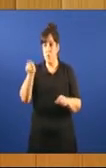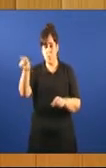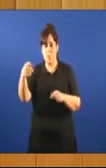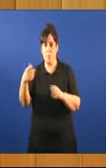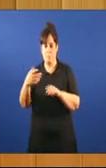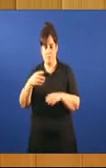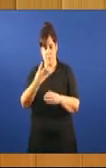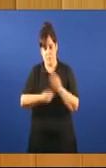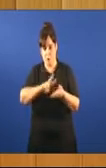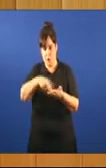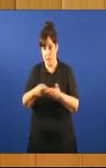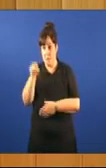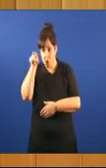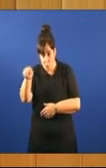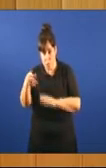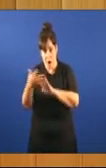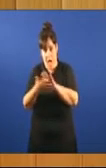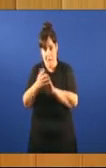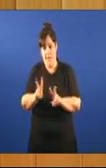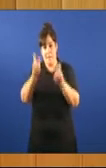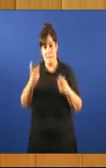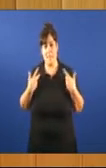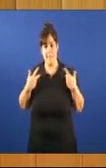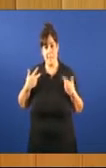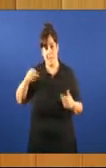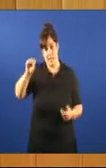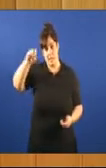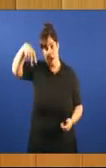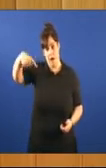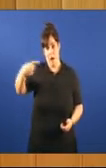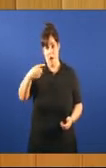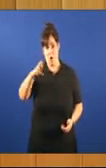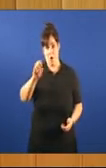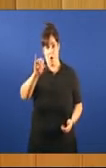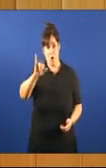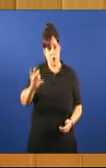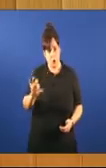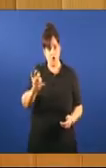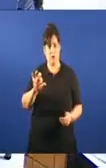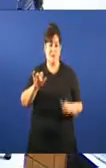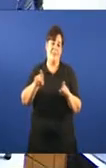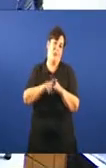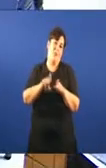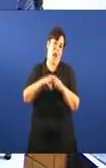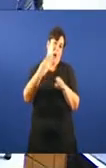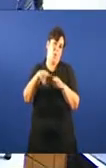para usalos como coartada do fracaso das súas políticas. Mire,